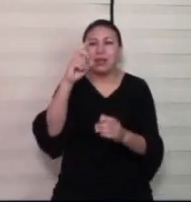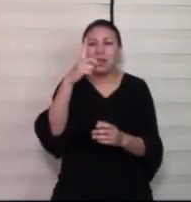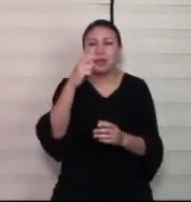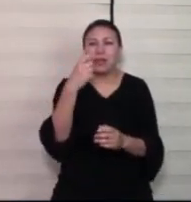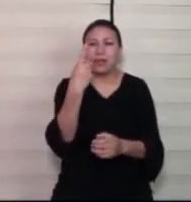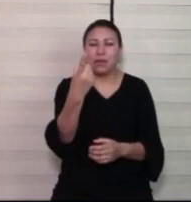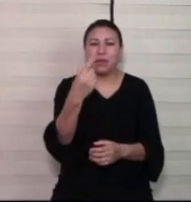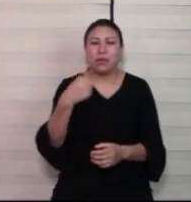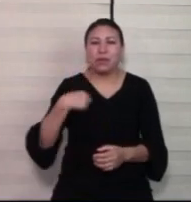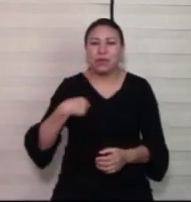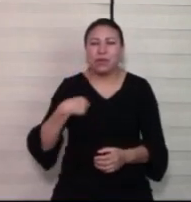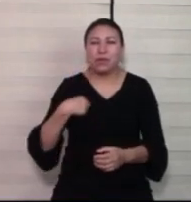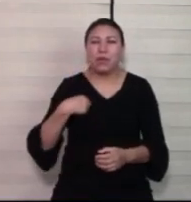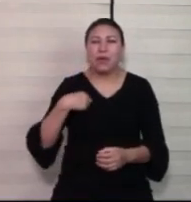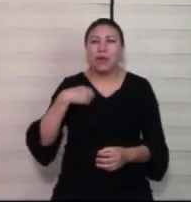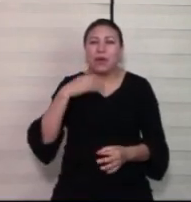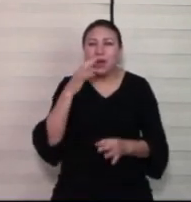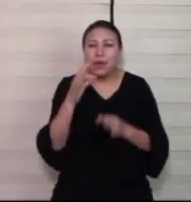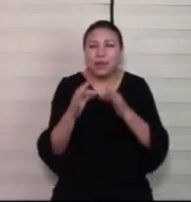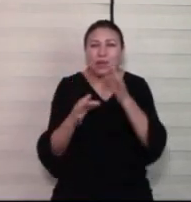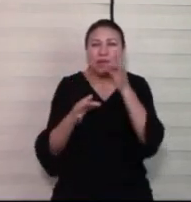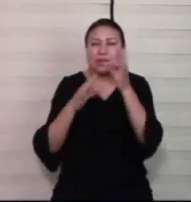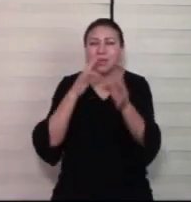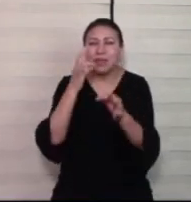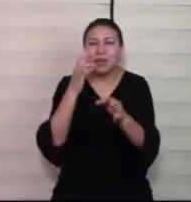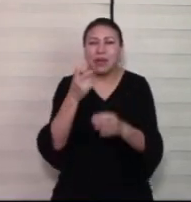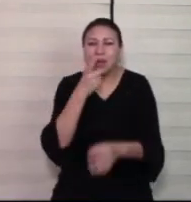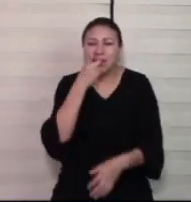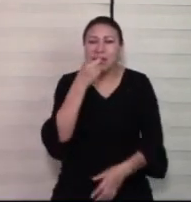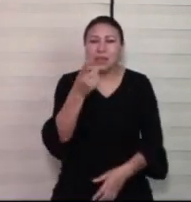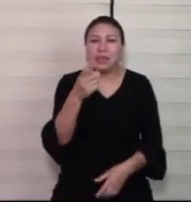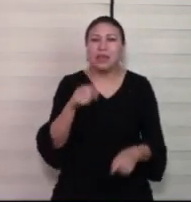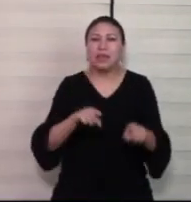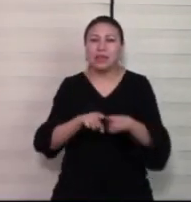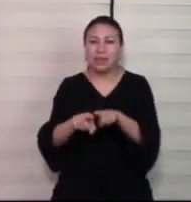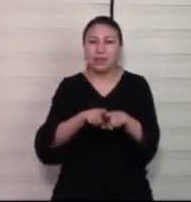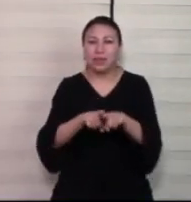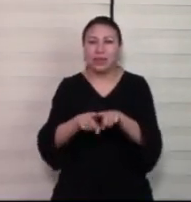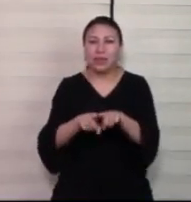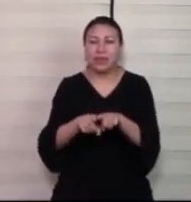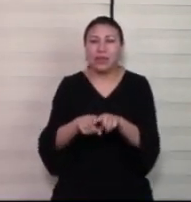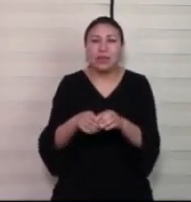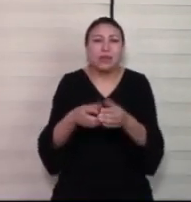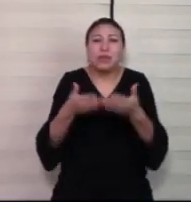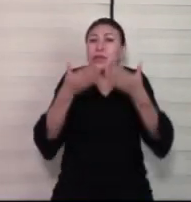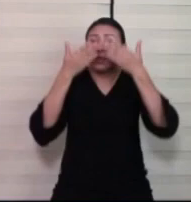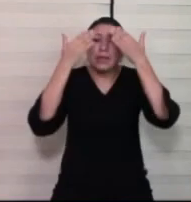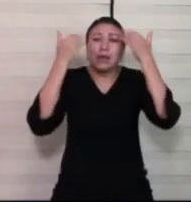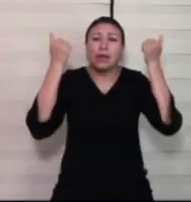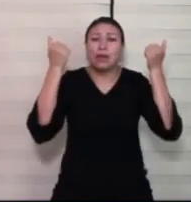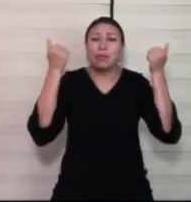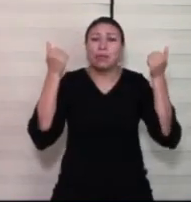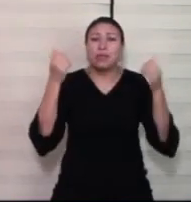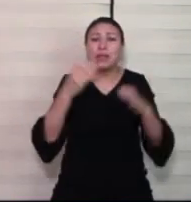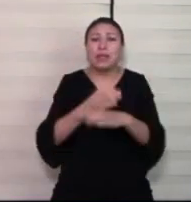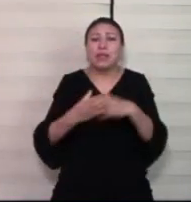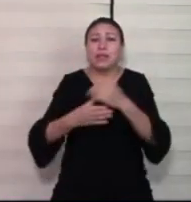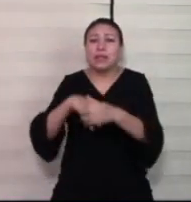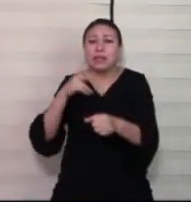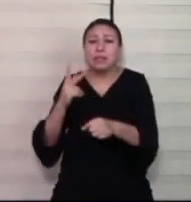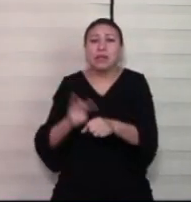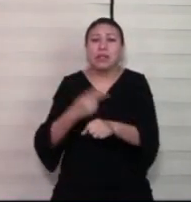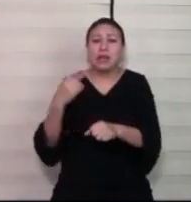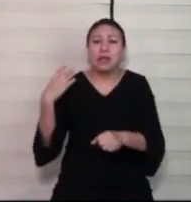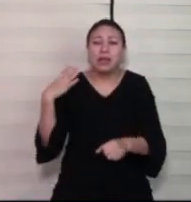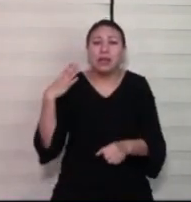de predicar y yo decía, hermanos, no sabemos qué traiga el año